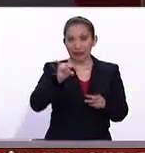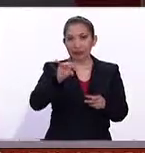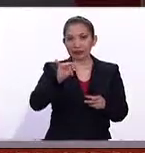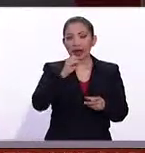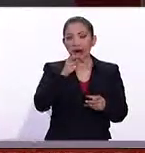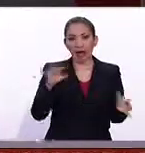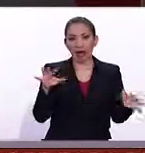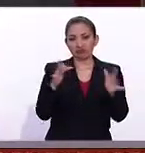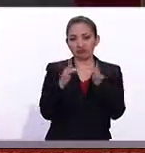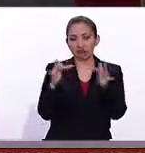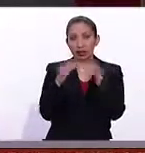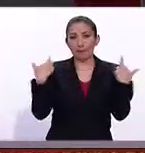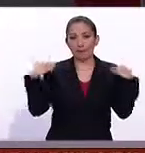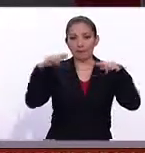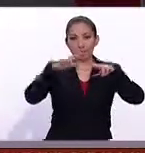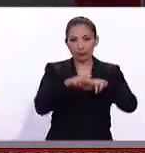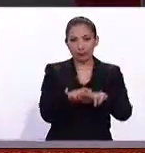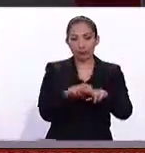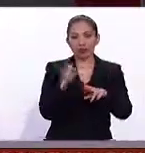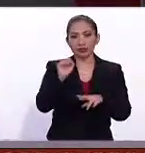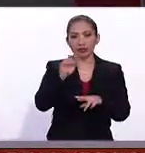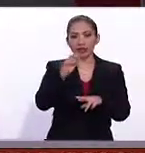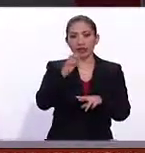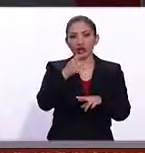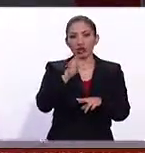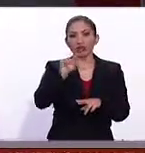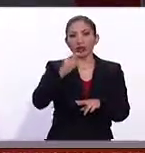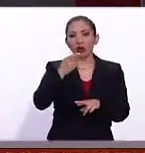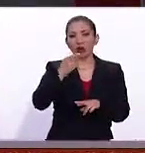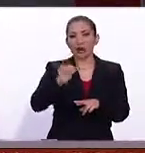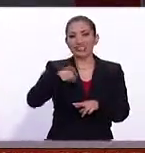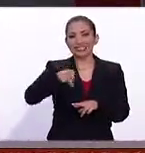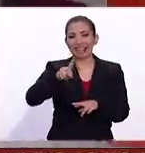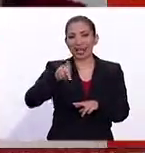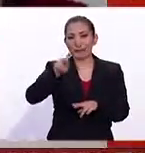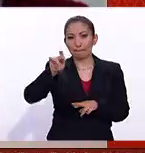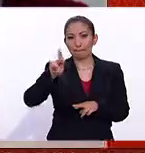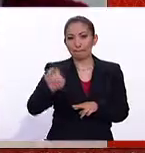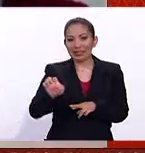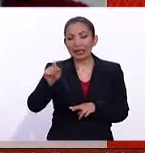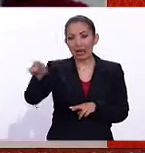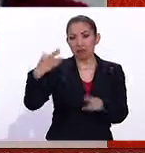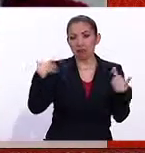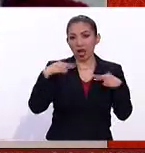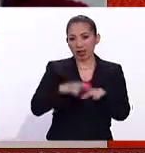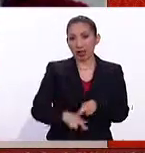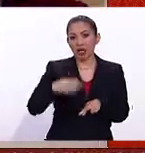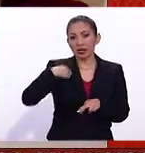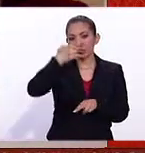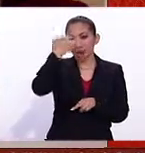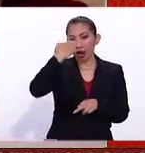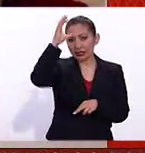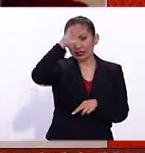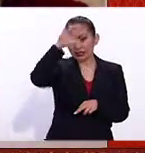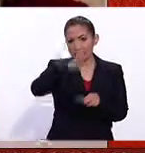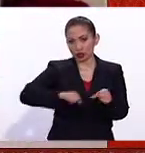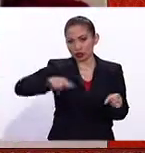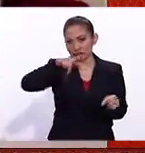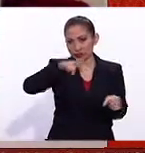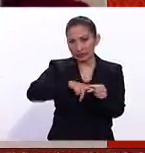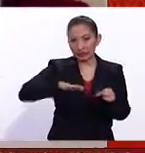vamos a enlazarnos con el maestro Sergio Segura vía Skype. Él es académico de la Facultad Latinoamericana de Ciencias